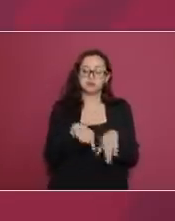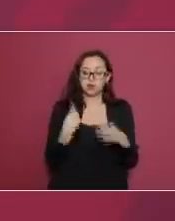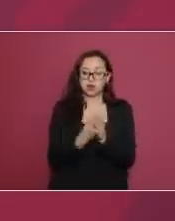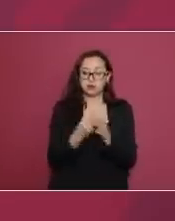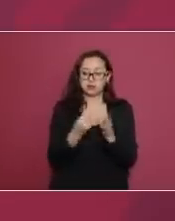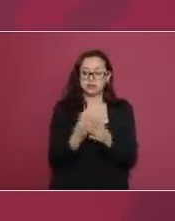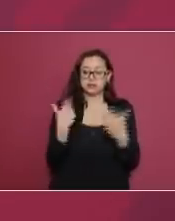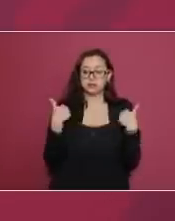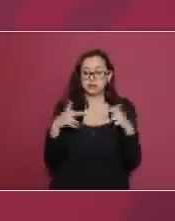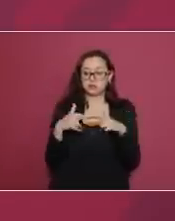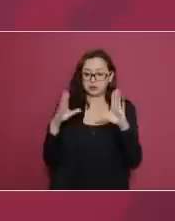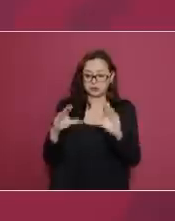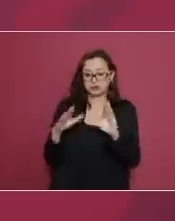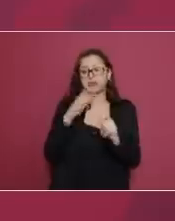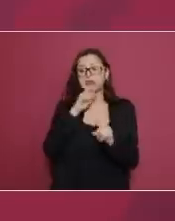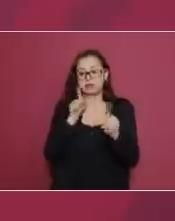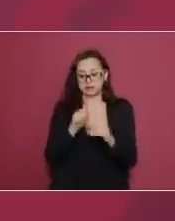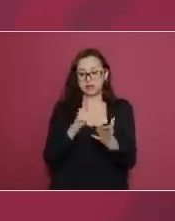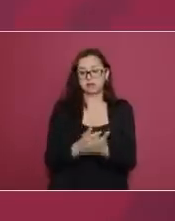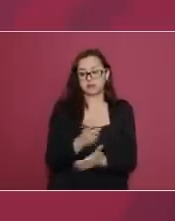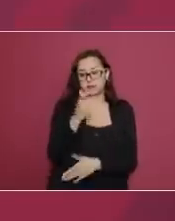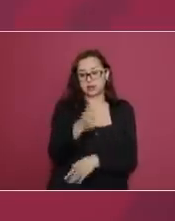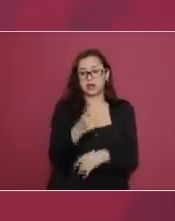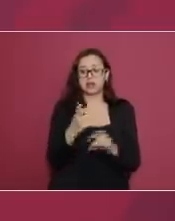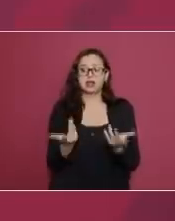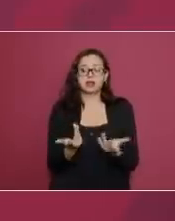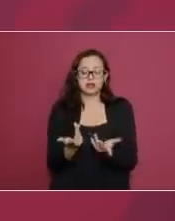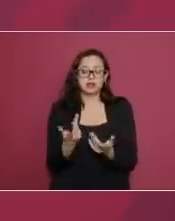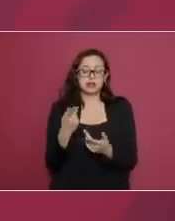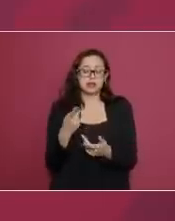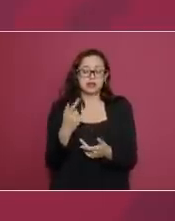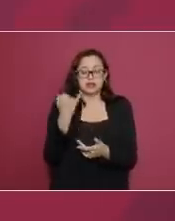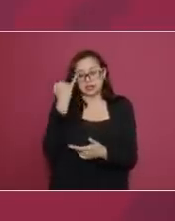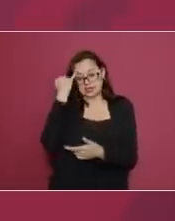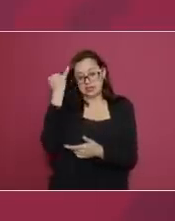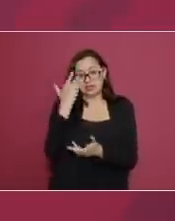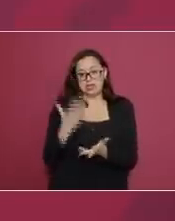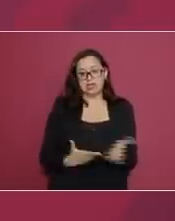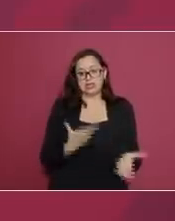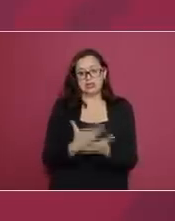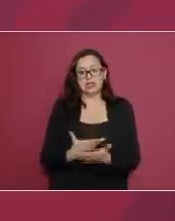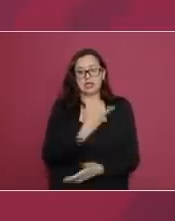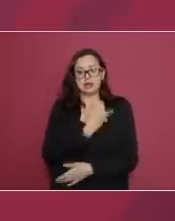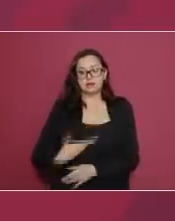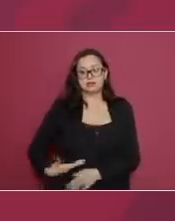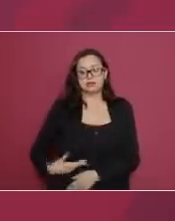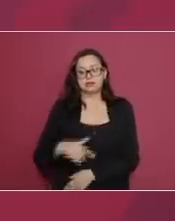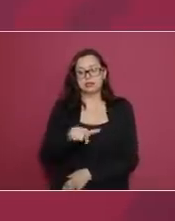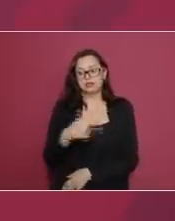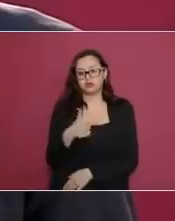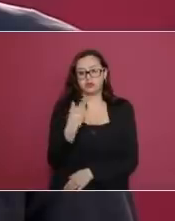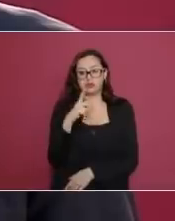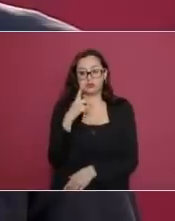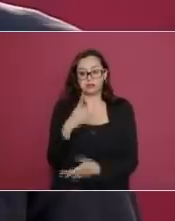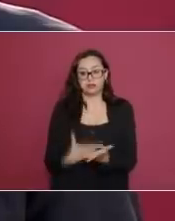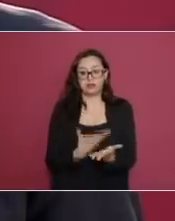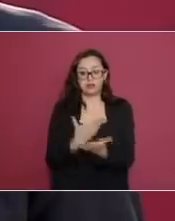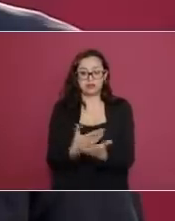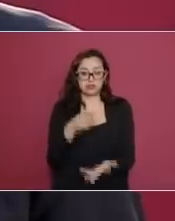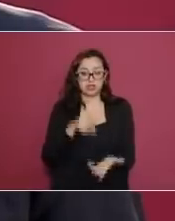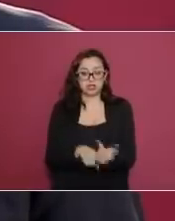otro, y la iniciativa que envió el señor presidente de la República el 12 de diciembre